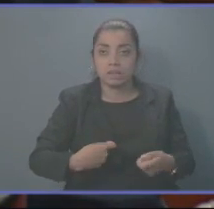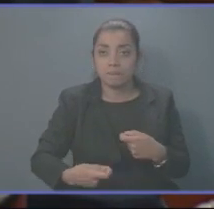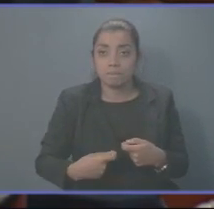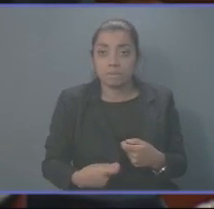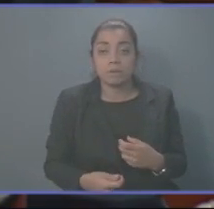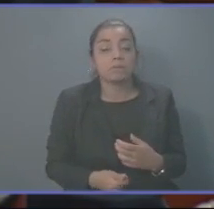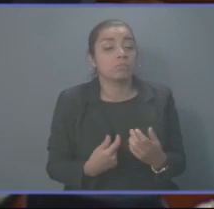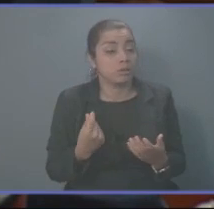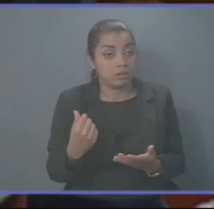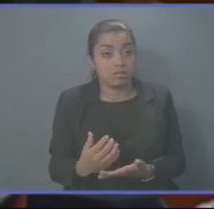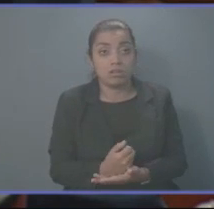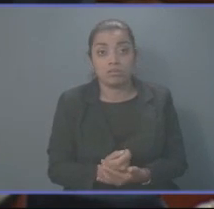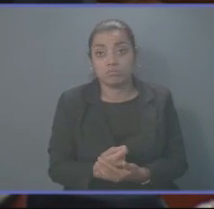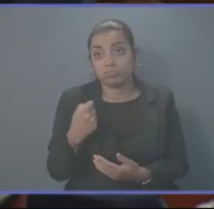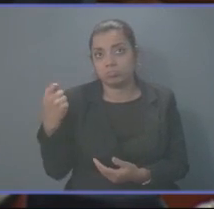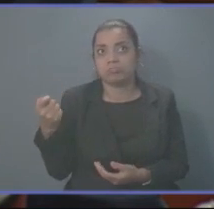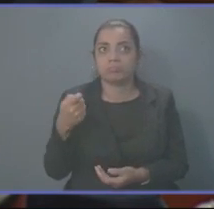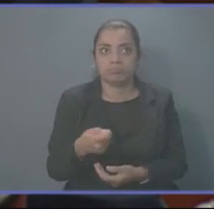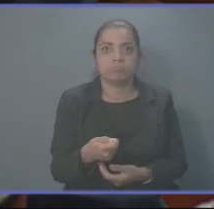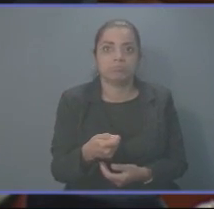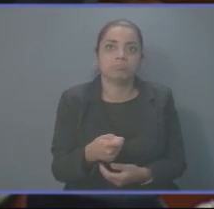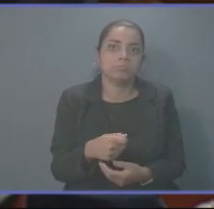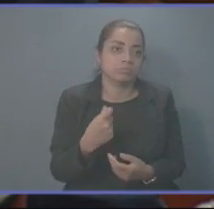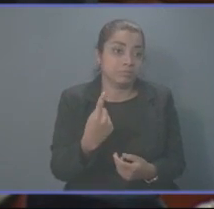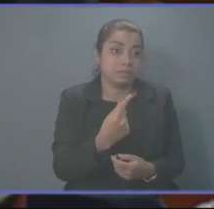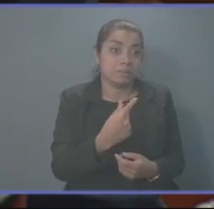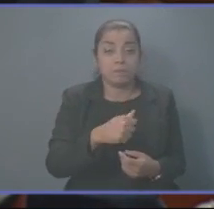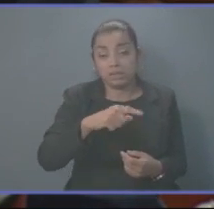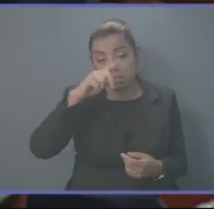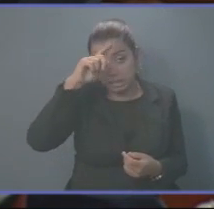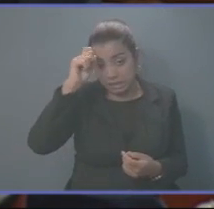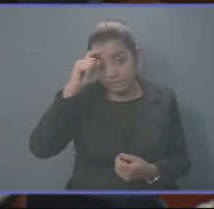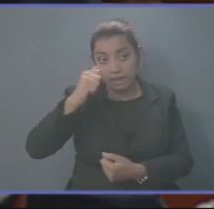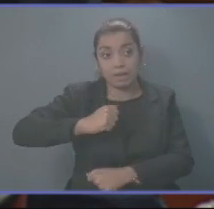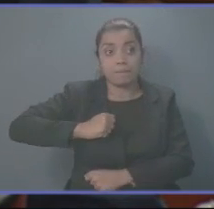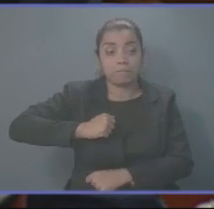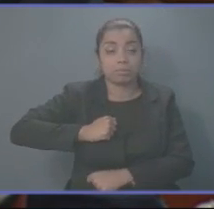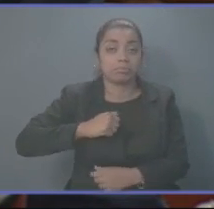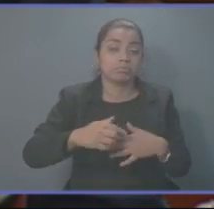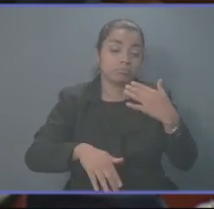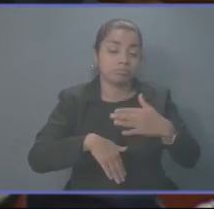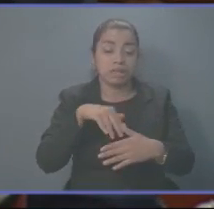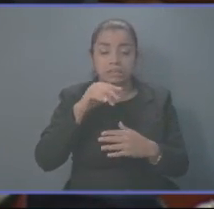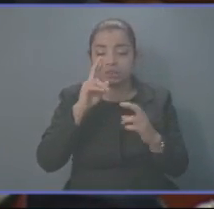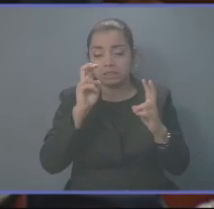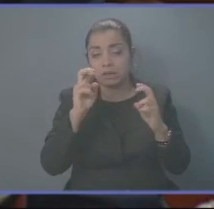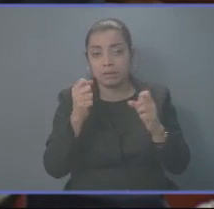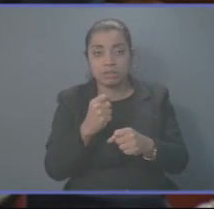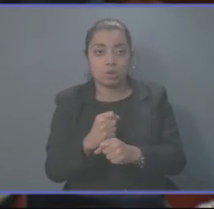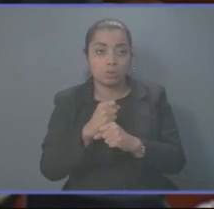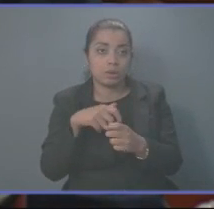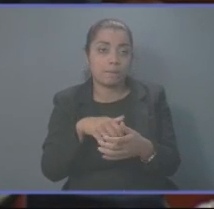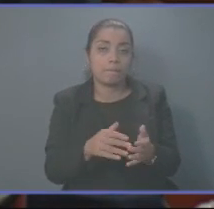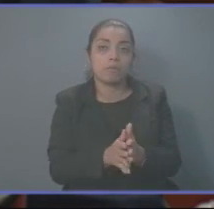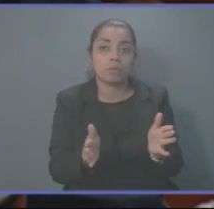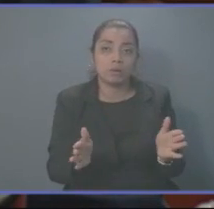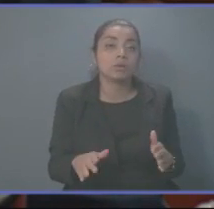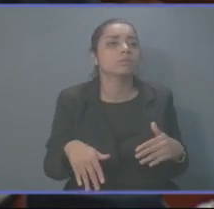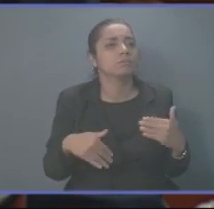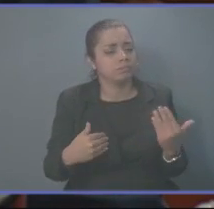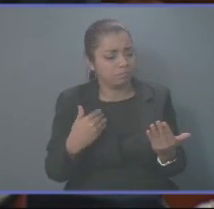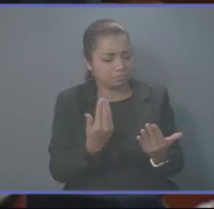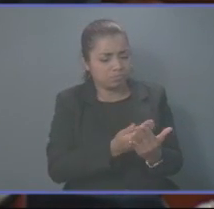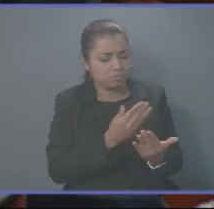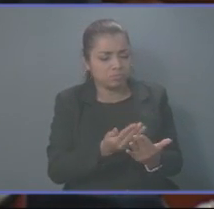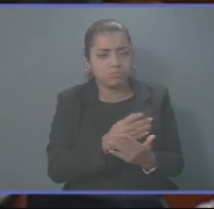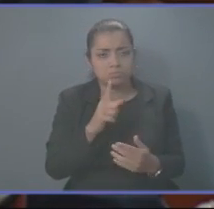ese monto, en vista al incremento de personal de tropa destinado a los planes de apoyo a la seguridad pública. Luego del estudio y análisis